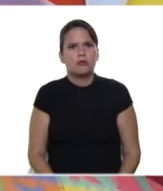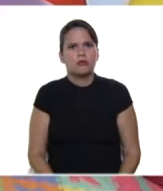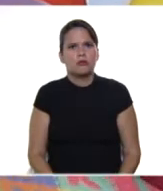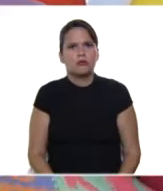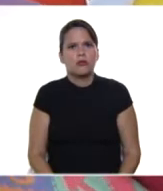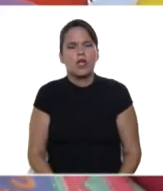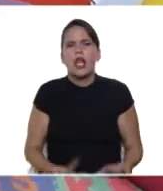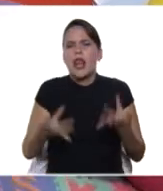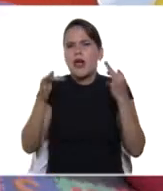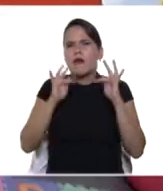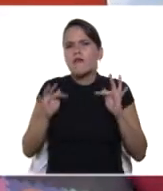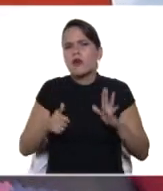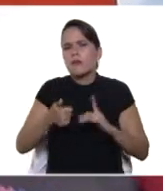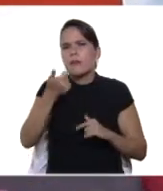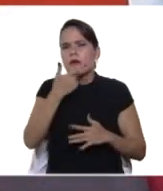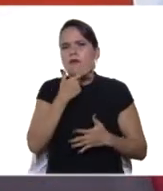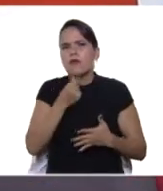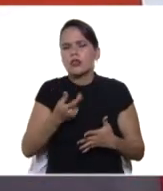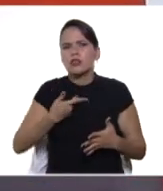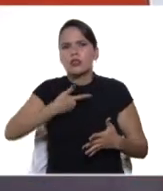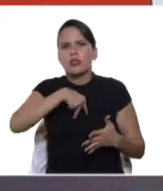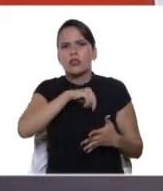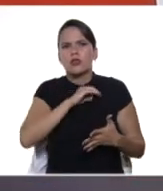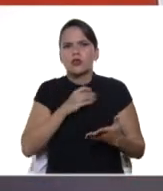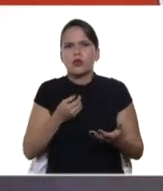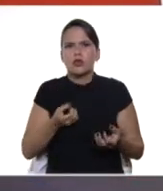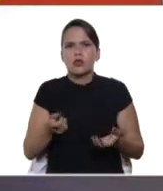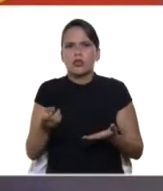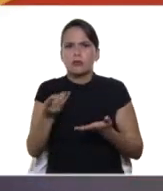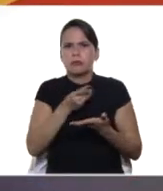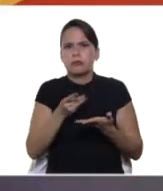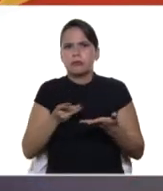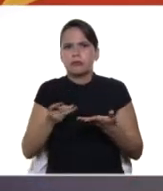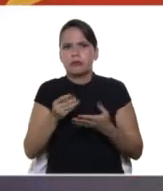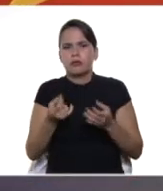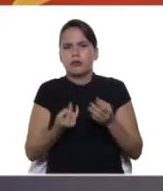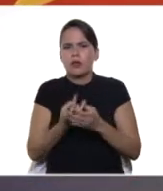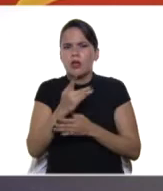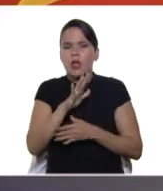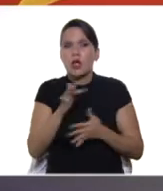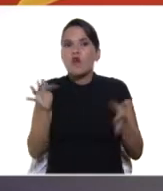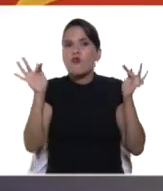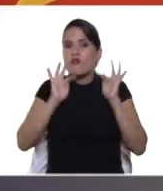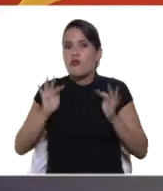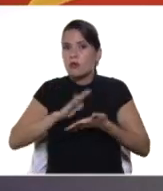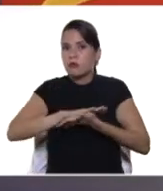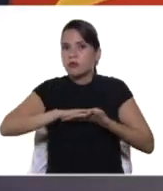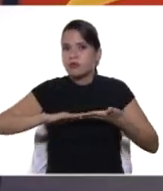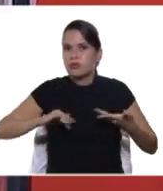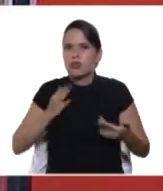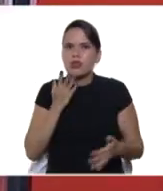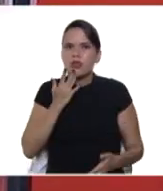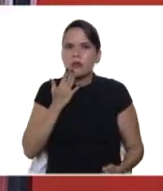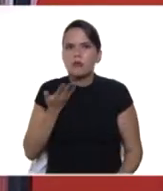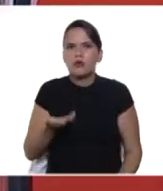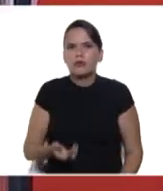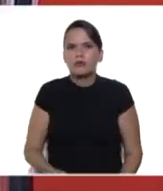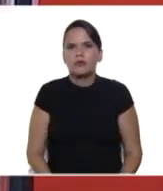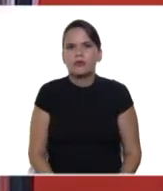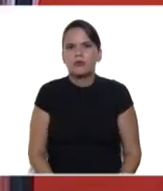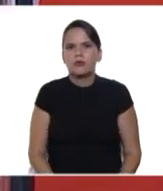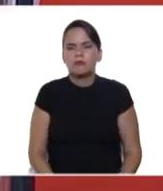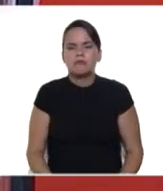la forma más sencilla de nosotros expresar un árbol es a través de figuras geométricas. Por ejemplo, colocamos